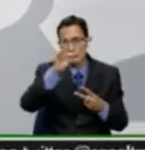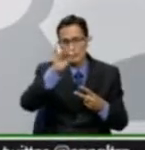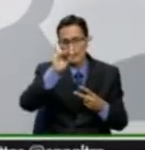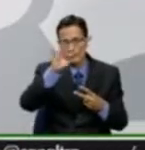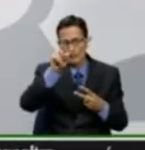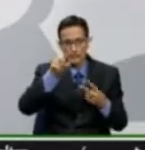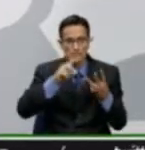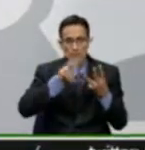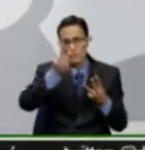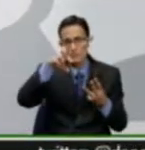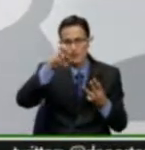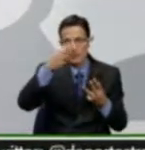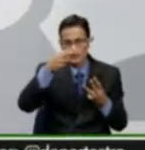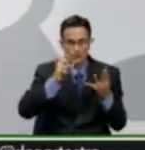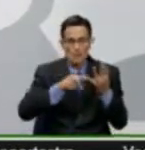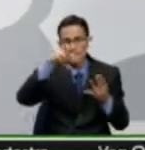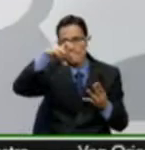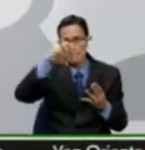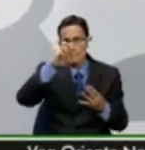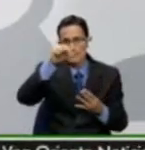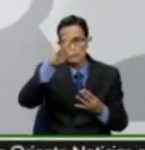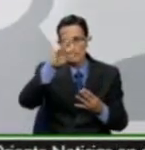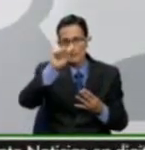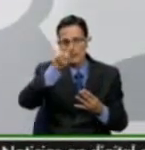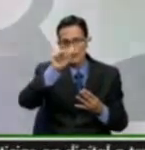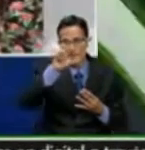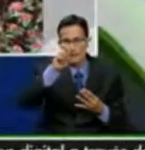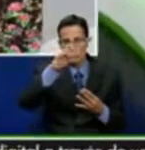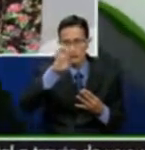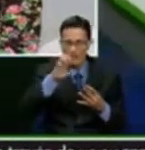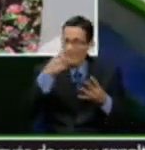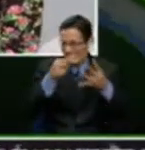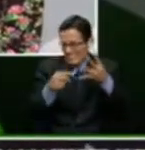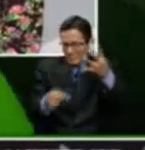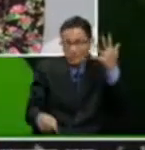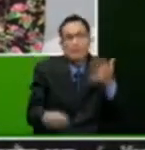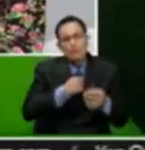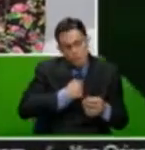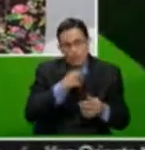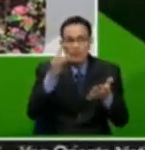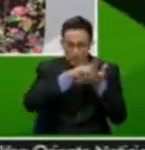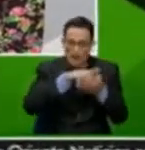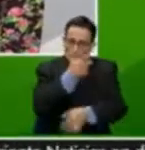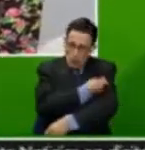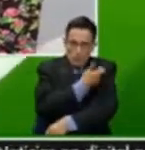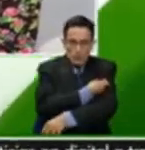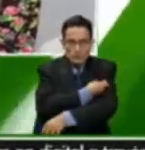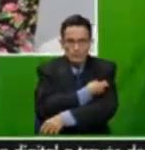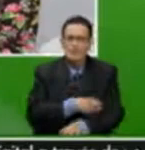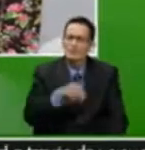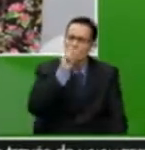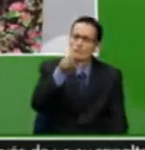PPH, tenemos todas las vacunas para que por favor participen en esta jornada y no se queden sin vacunarse. ¿Costo y a dónde se debe